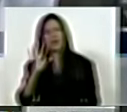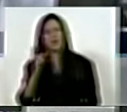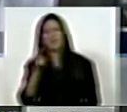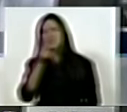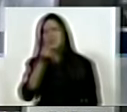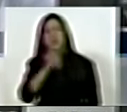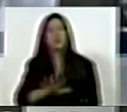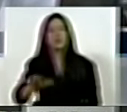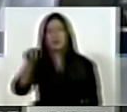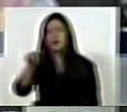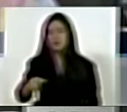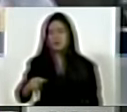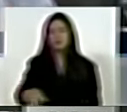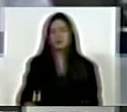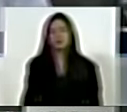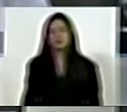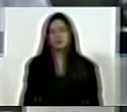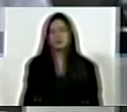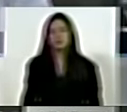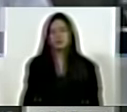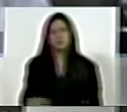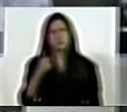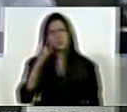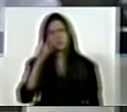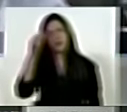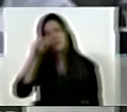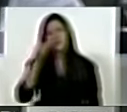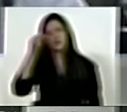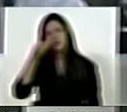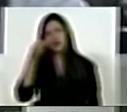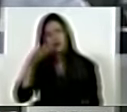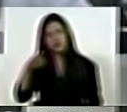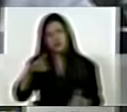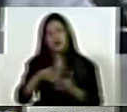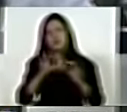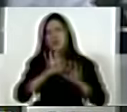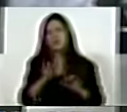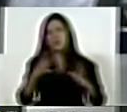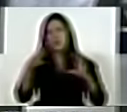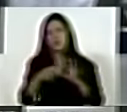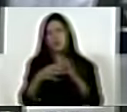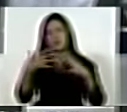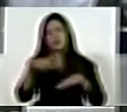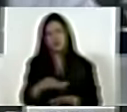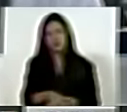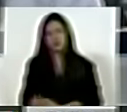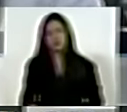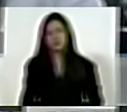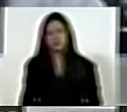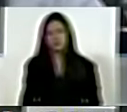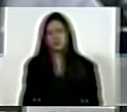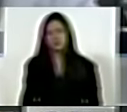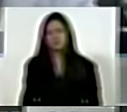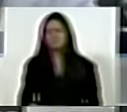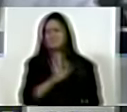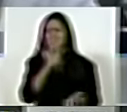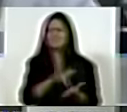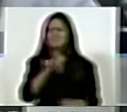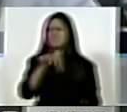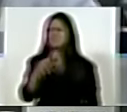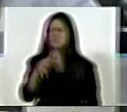acá tengamos pensado atacar nuestros mecanismos de unión y de integración. Vinimos acá para